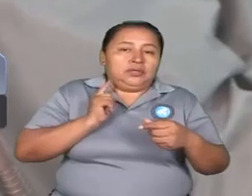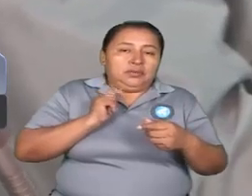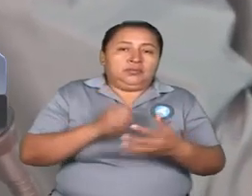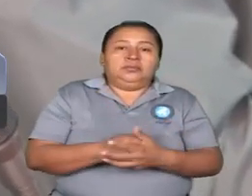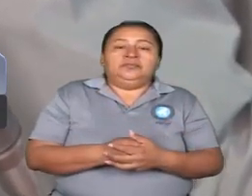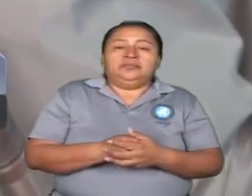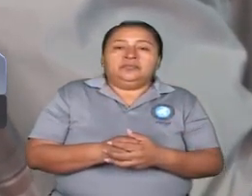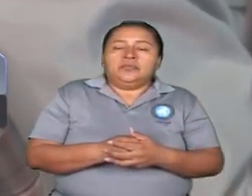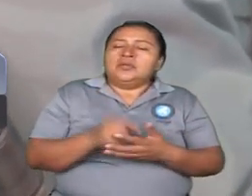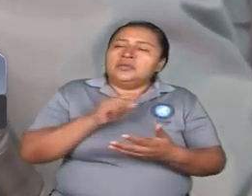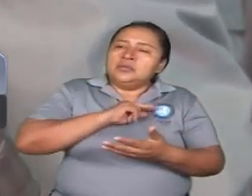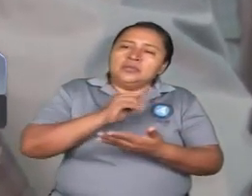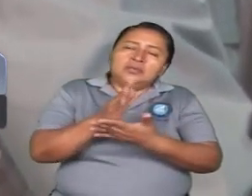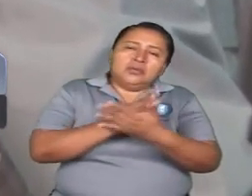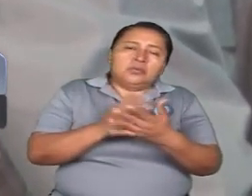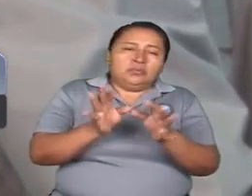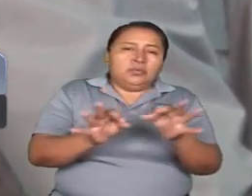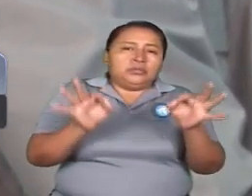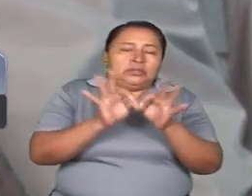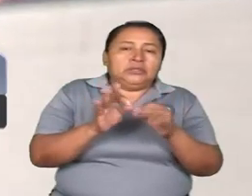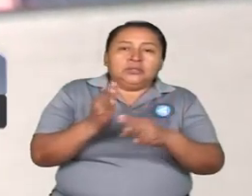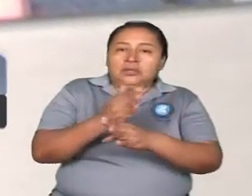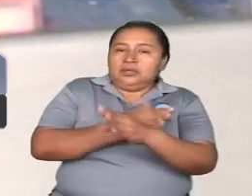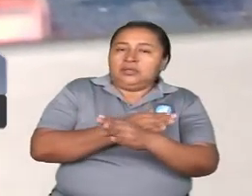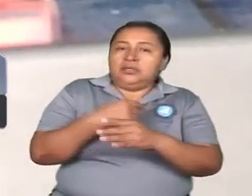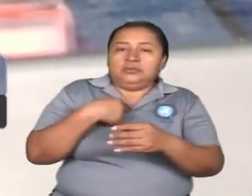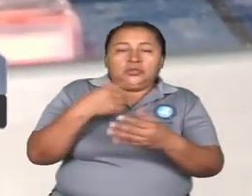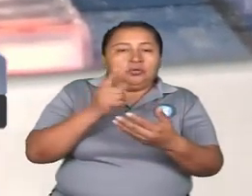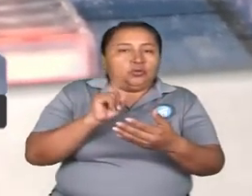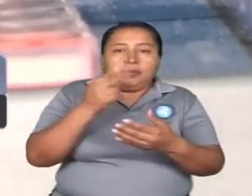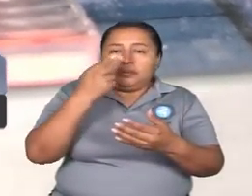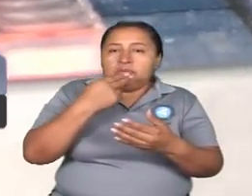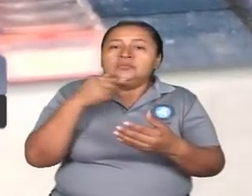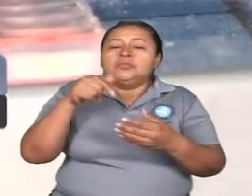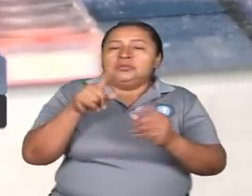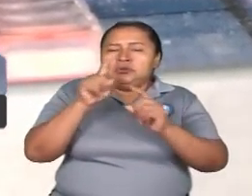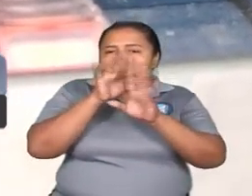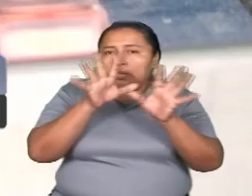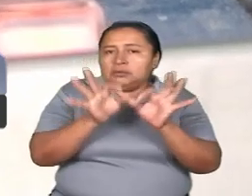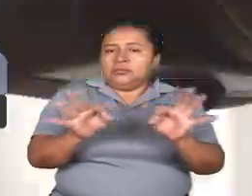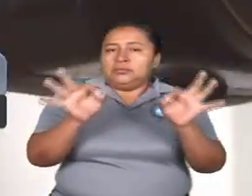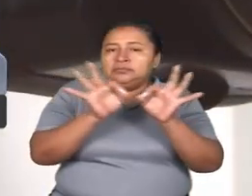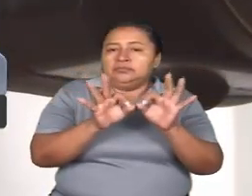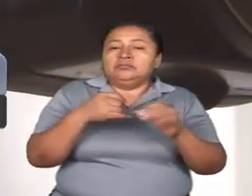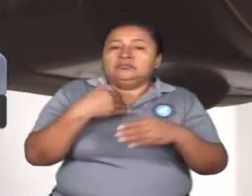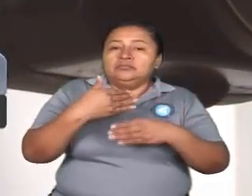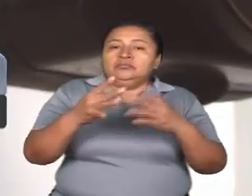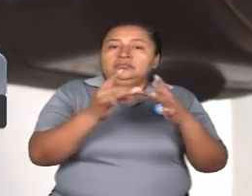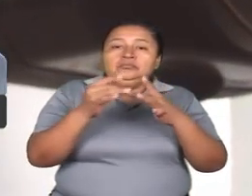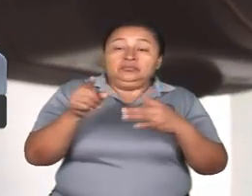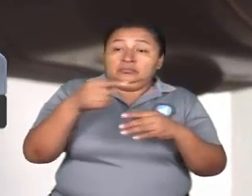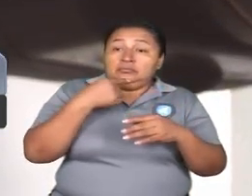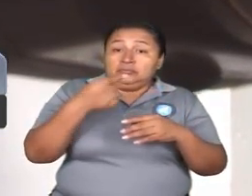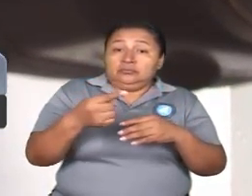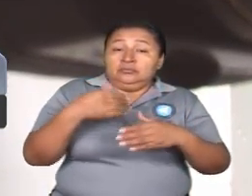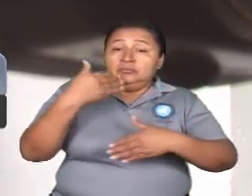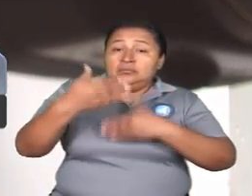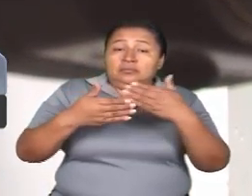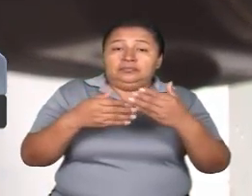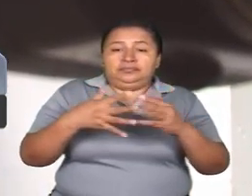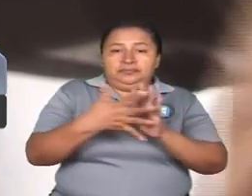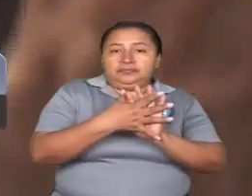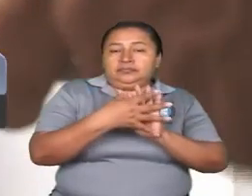muy importante que lo dejé por fuera en la primera parte, diputado, y válido aclararlo también, es precisamente lo que usted planteaba con el proceso de